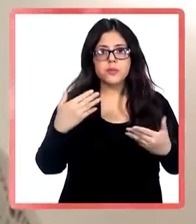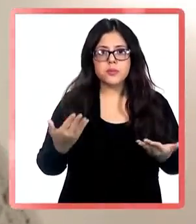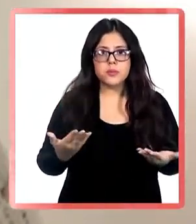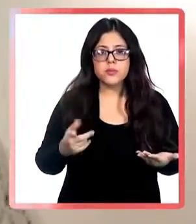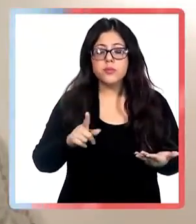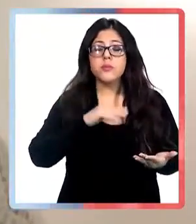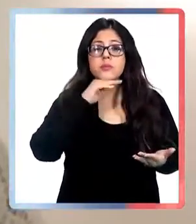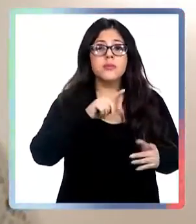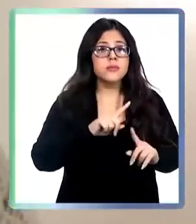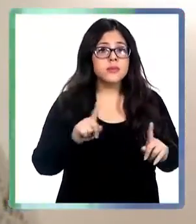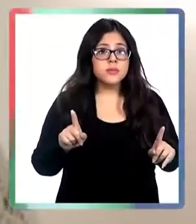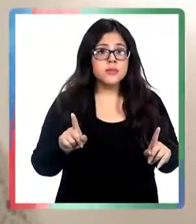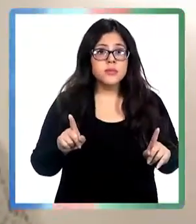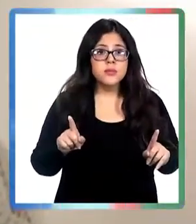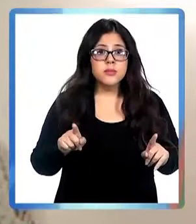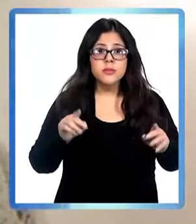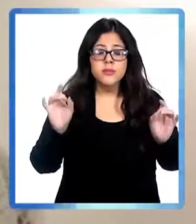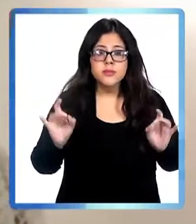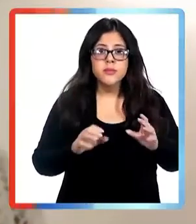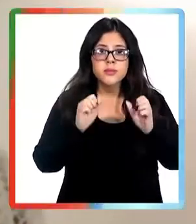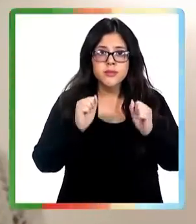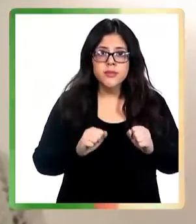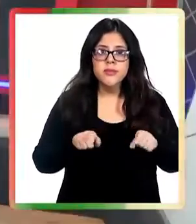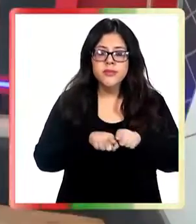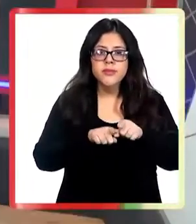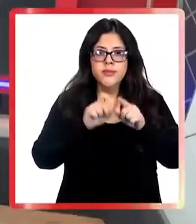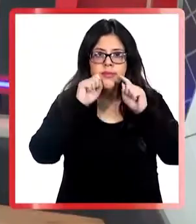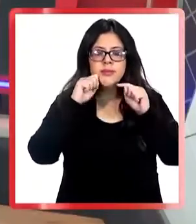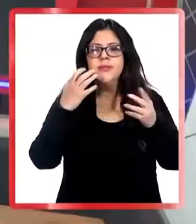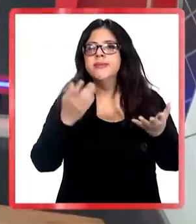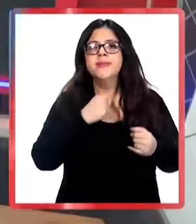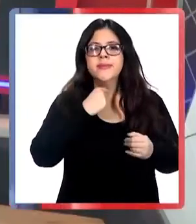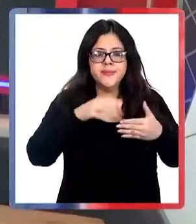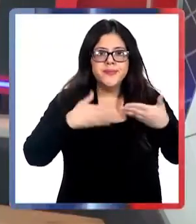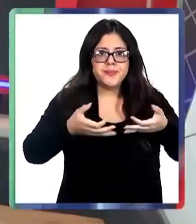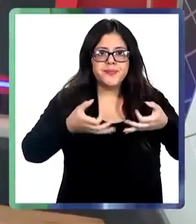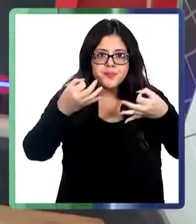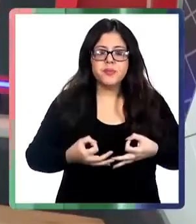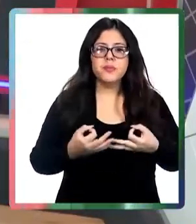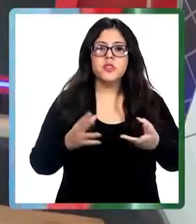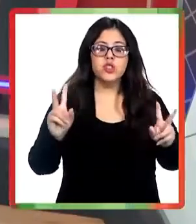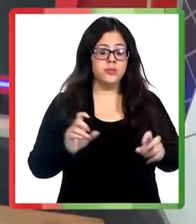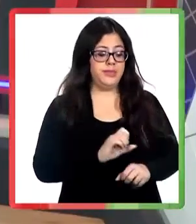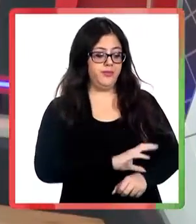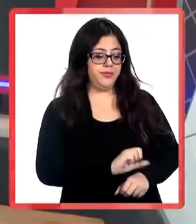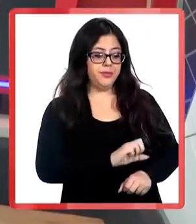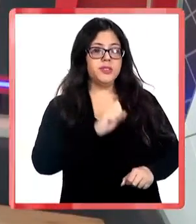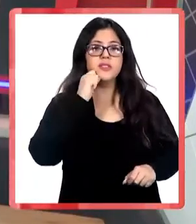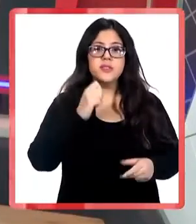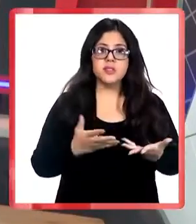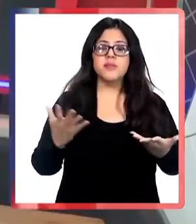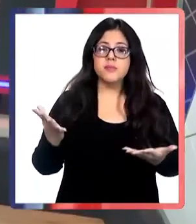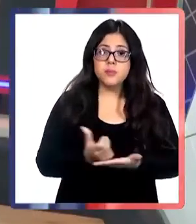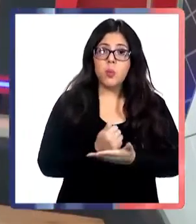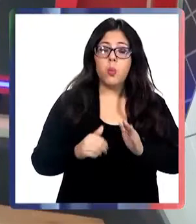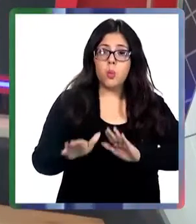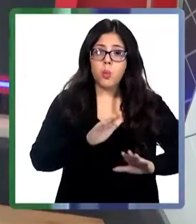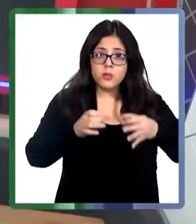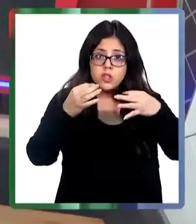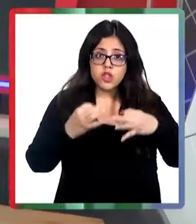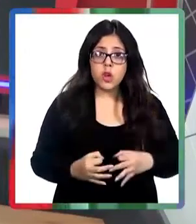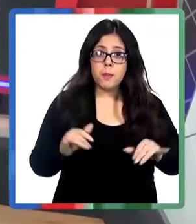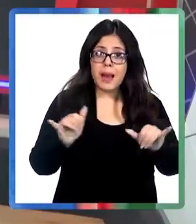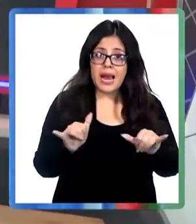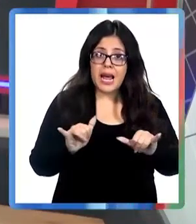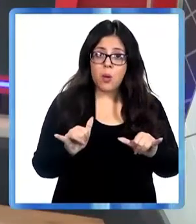tanto no es suficiente, no es algo que podríamos darle como la garantía de que únicamente con la leche materna vamos a lograr esa adecuada